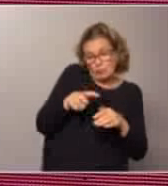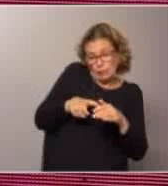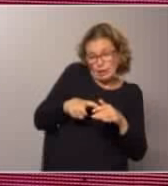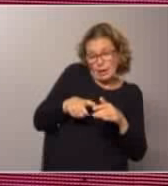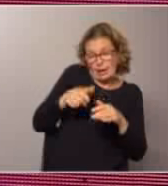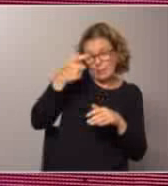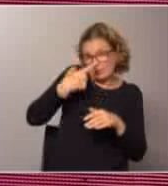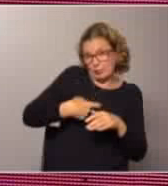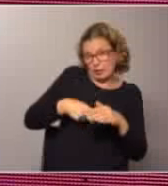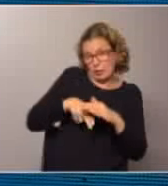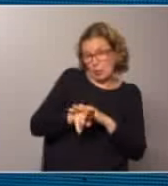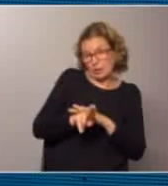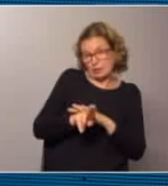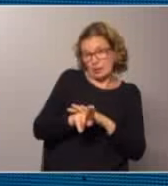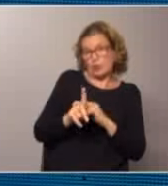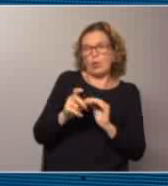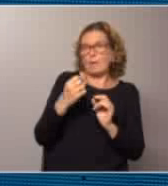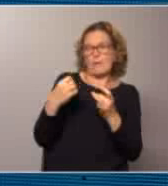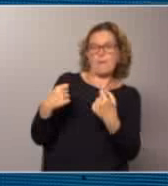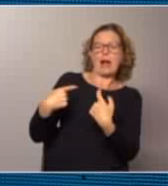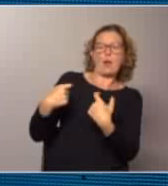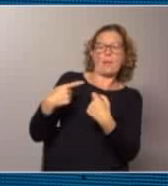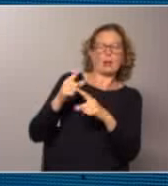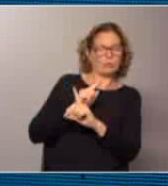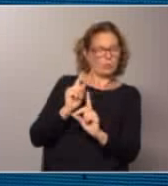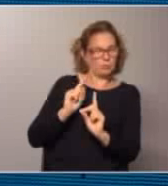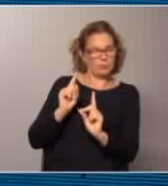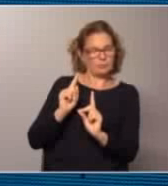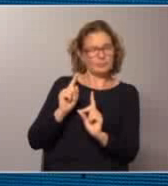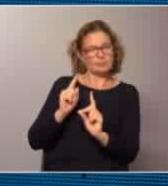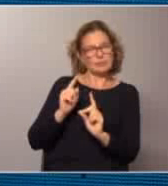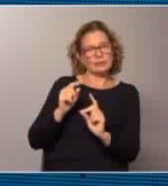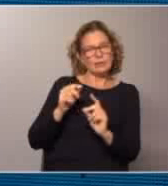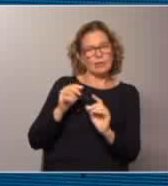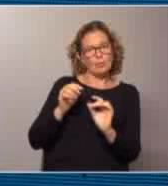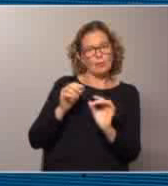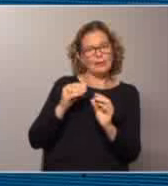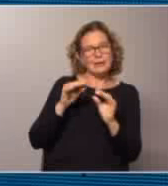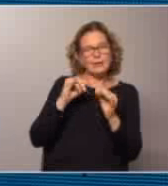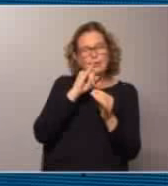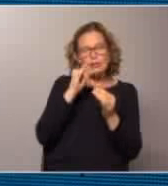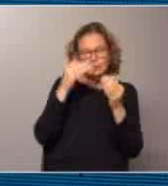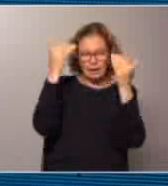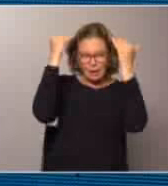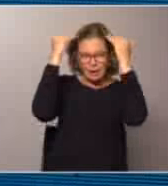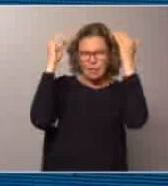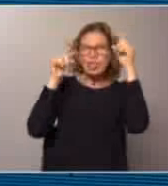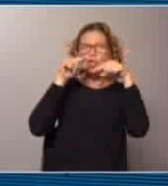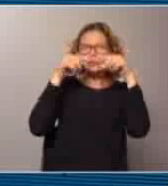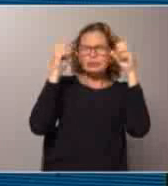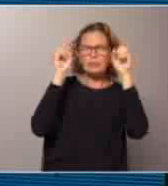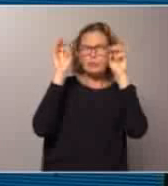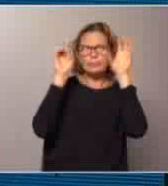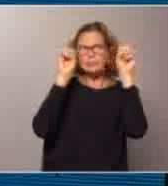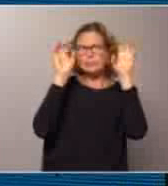es muy invasivo es una gran ventaja que tiene y lo que hace es medir qué zonas están activas del cerebro mientras la